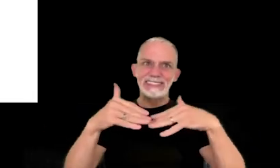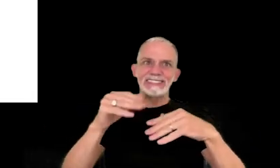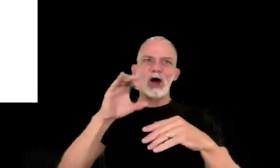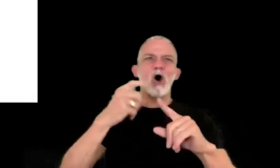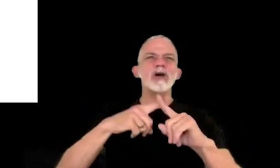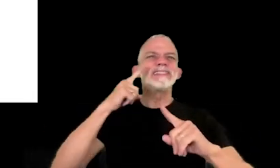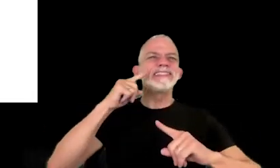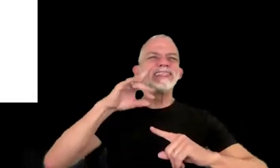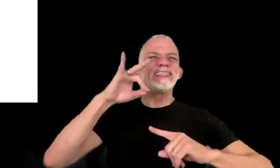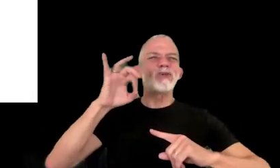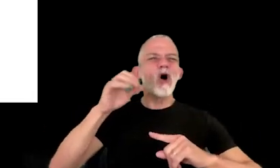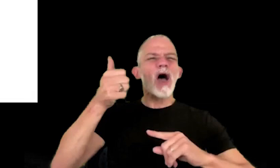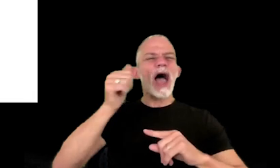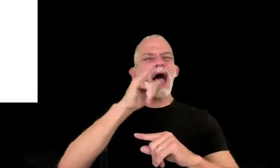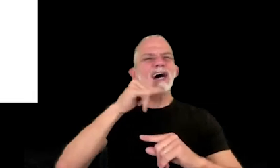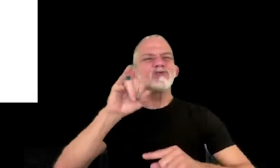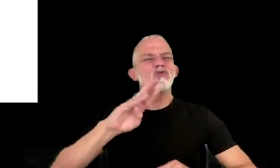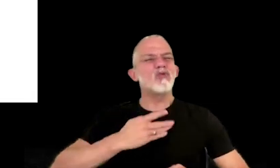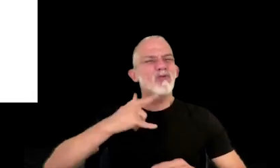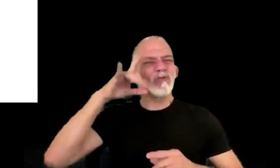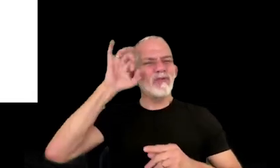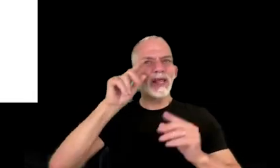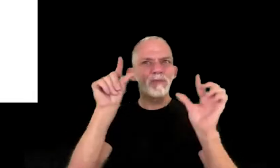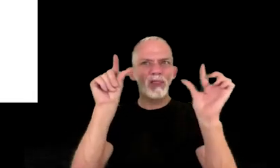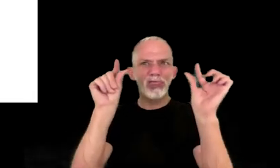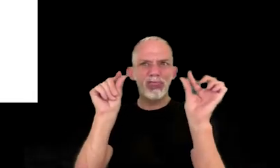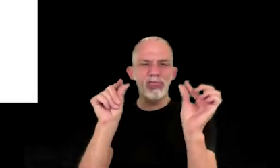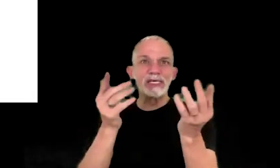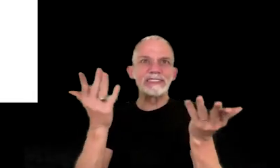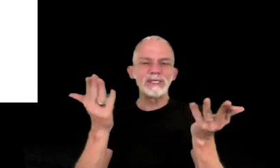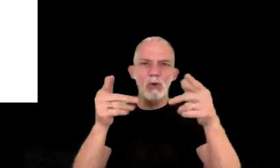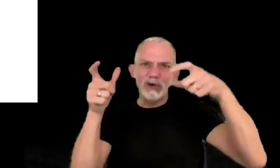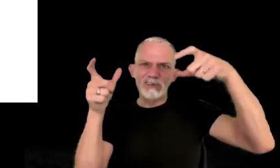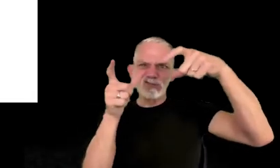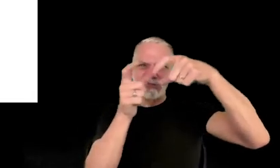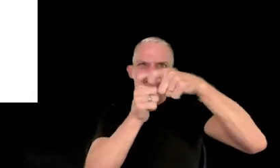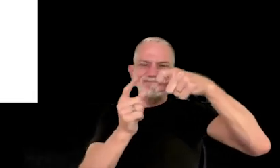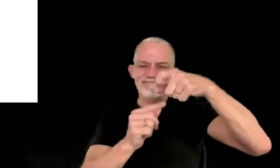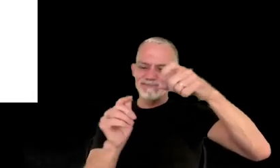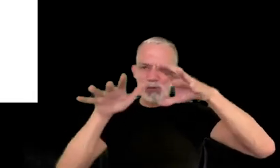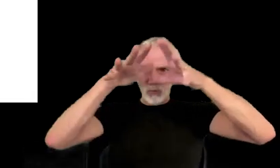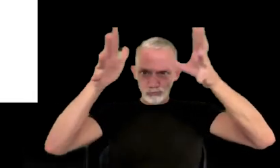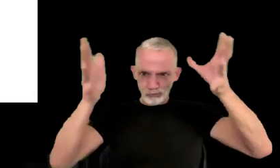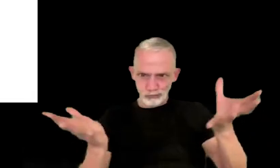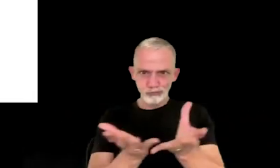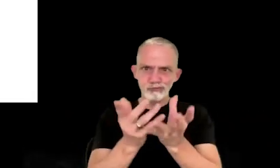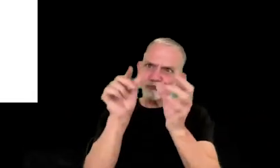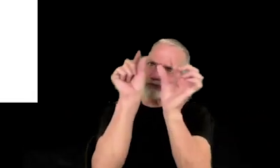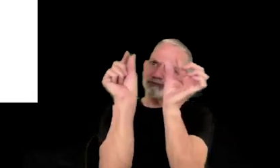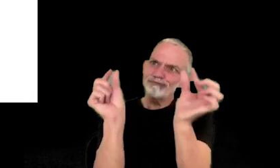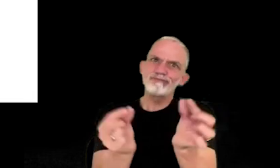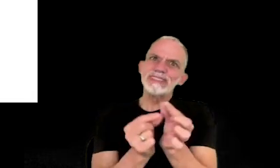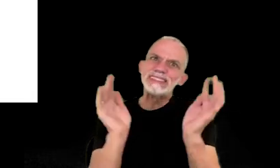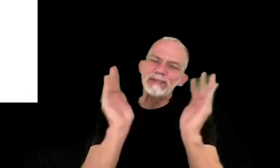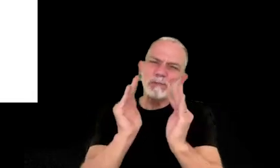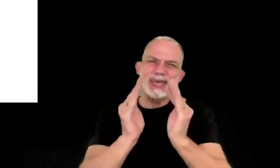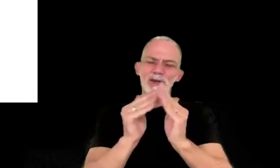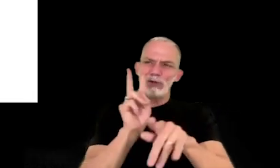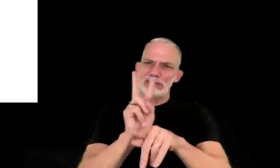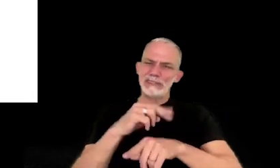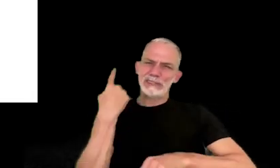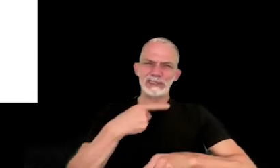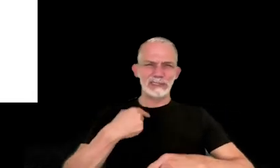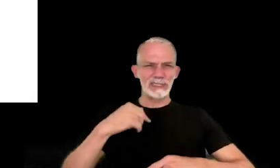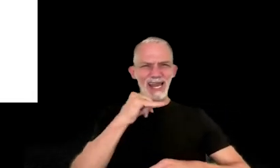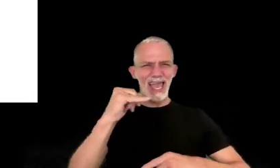tiene esa disminución, cómo se va a trabajar con respecto a ese efecto negativo para el ambiente y para la salud de las personas,